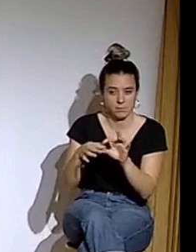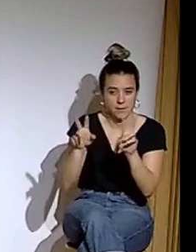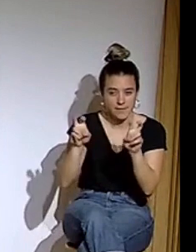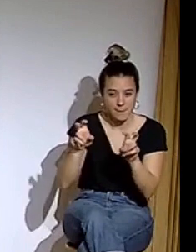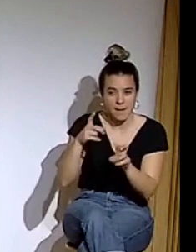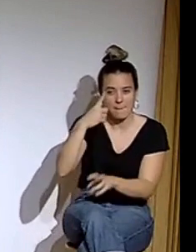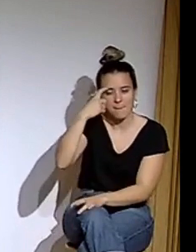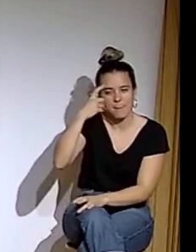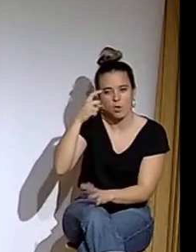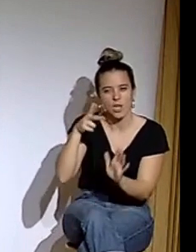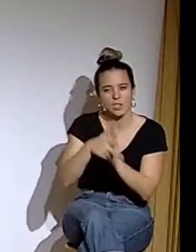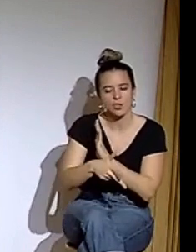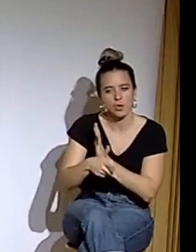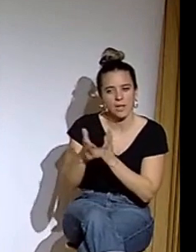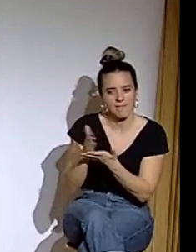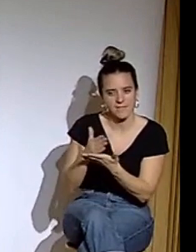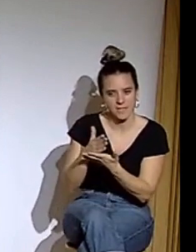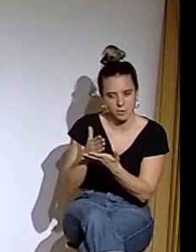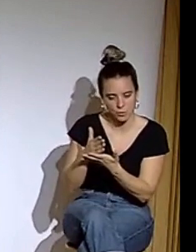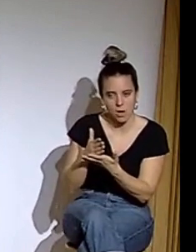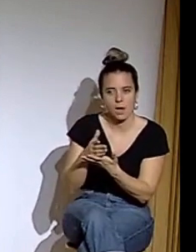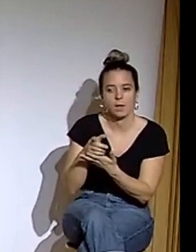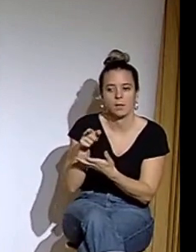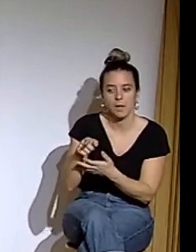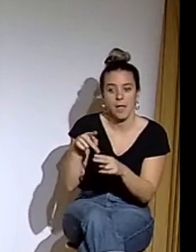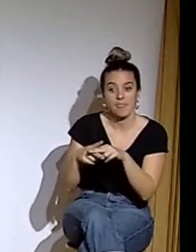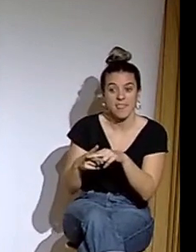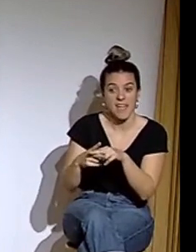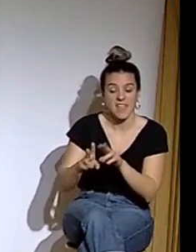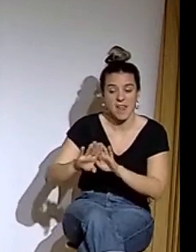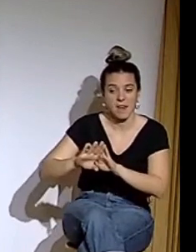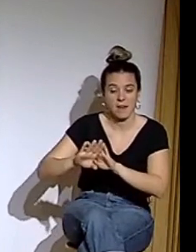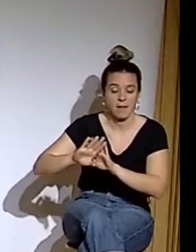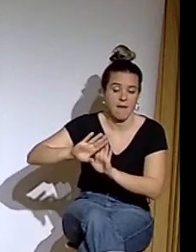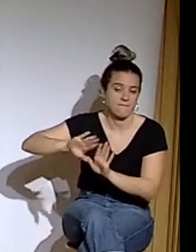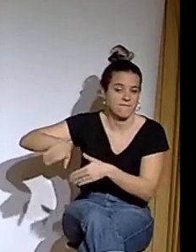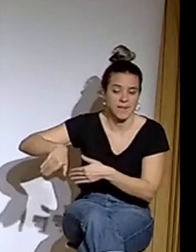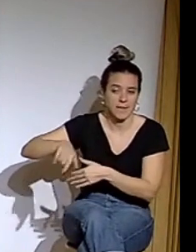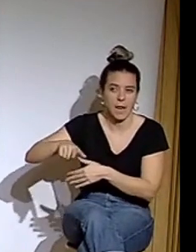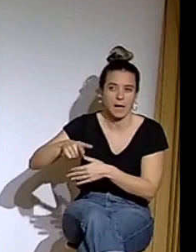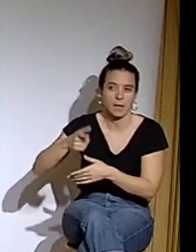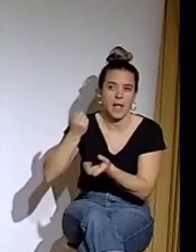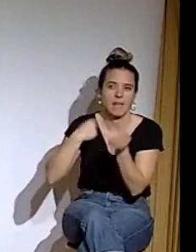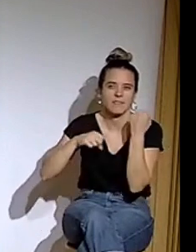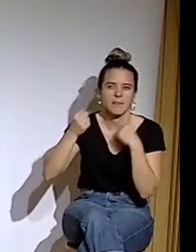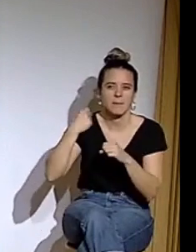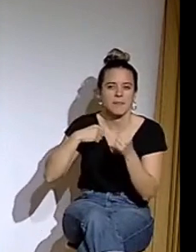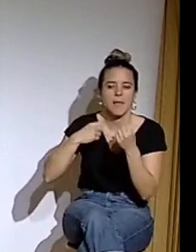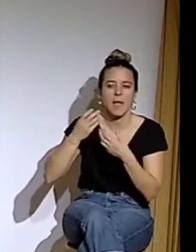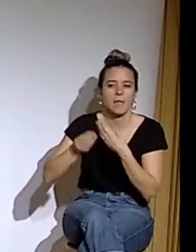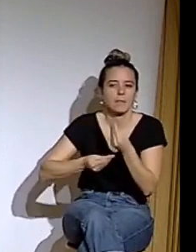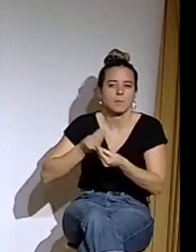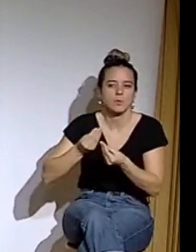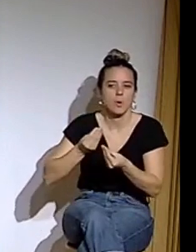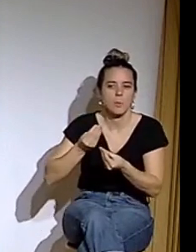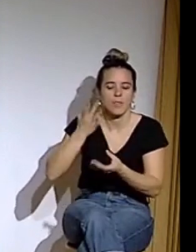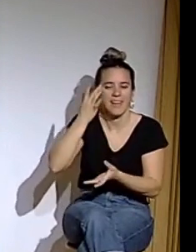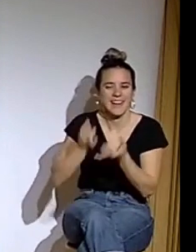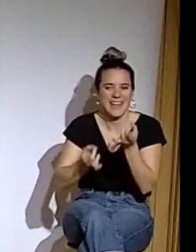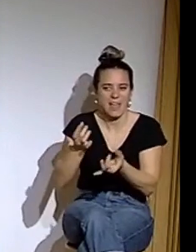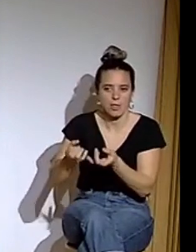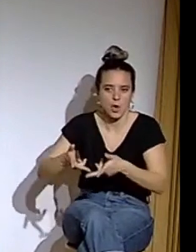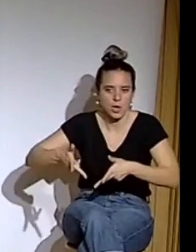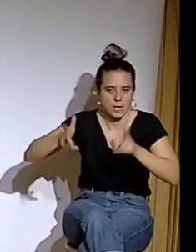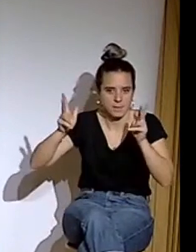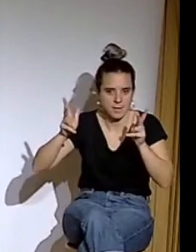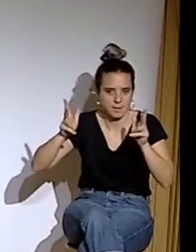y sexual al final del taller hicimos una actividad precisamente como de creación libre de collage algo